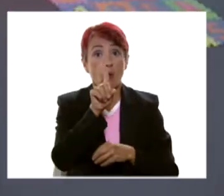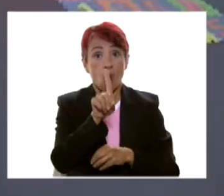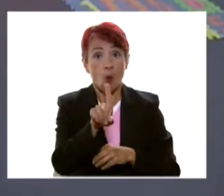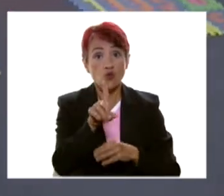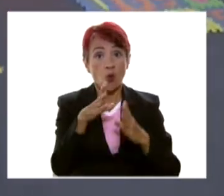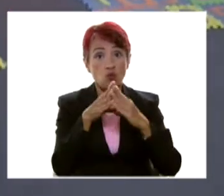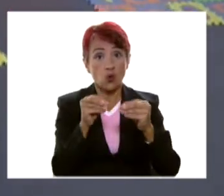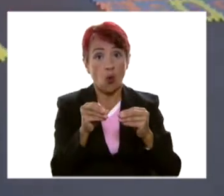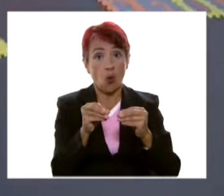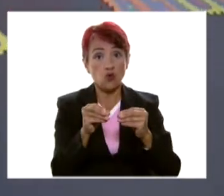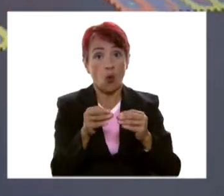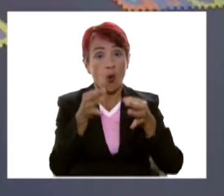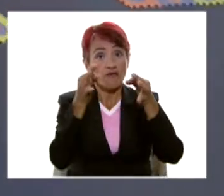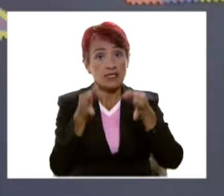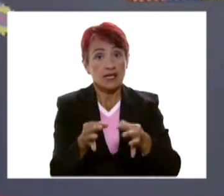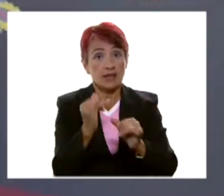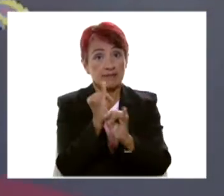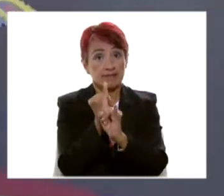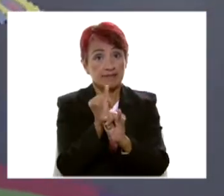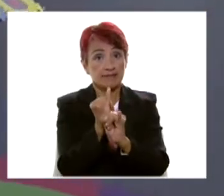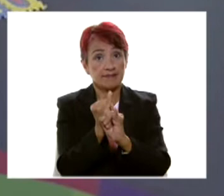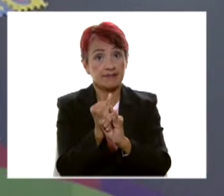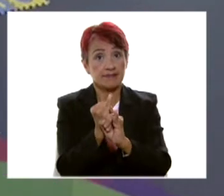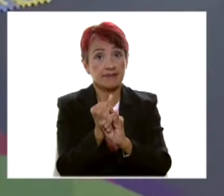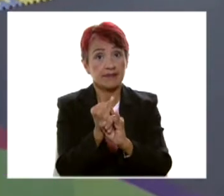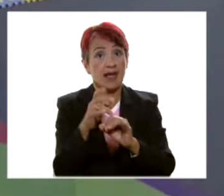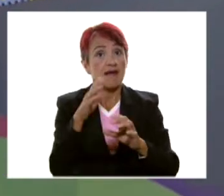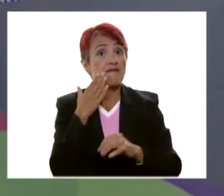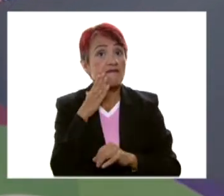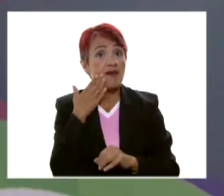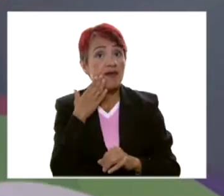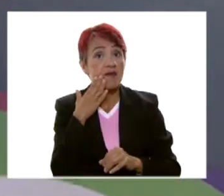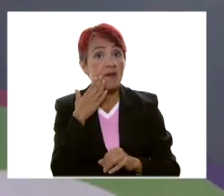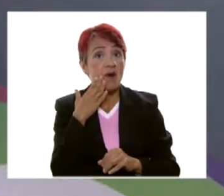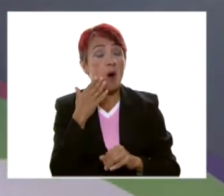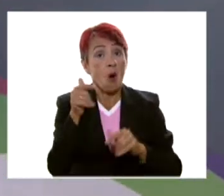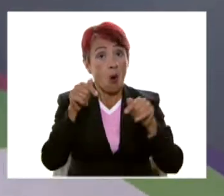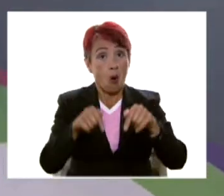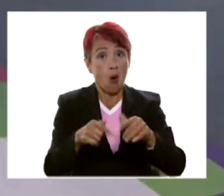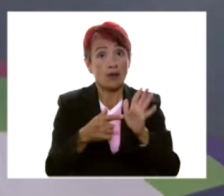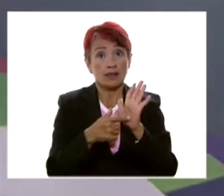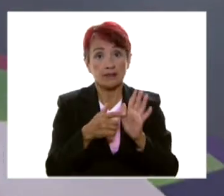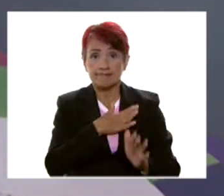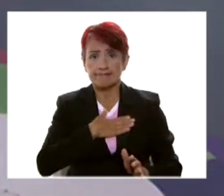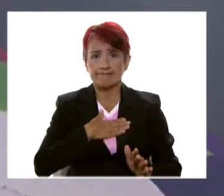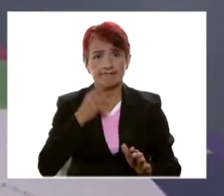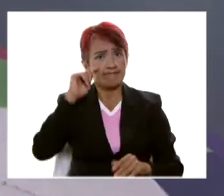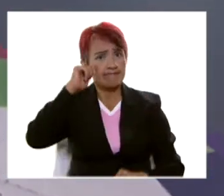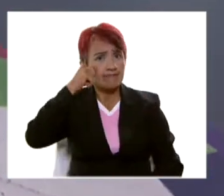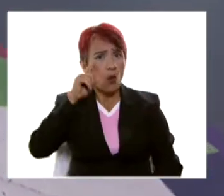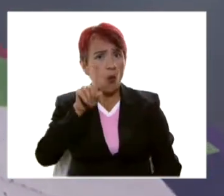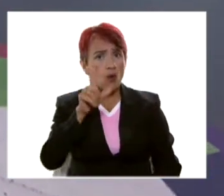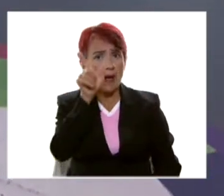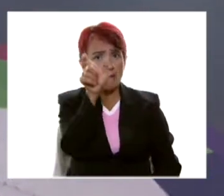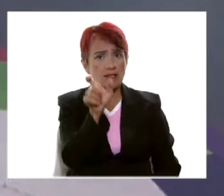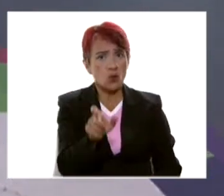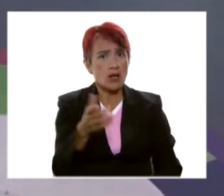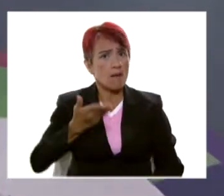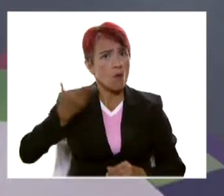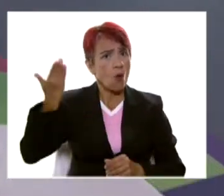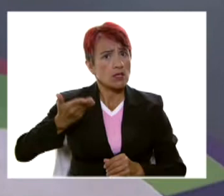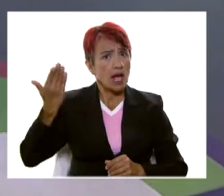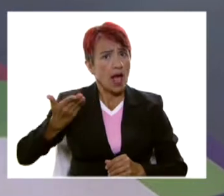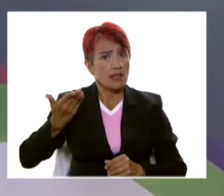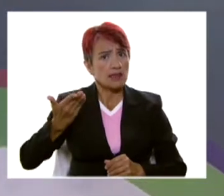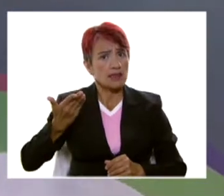y Vive TV Oficial en Instagram y en Facebook. Hoy queremos recordar a un personaje que para nosotros